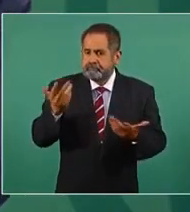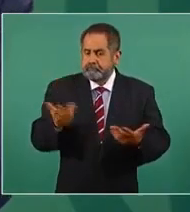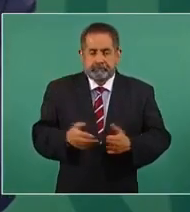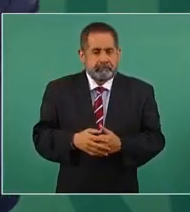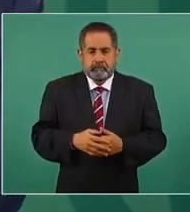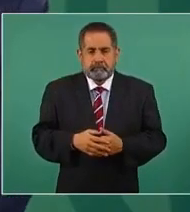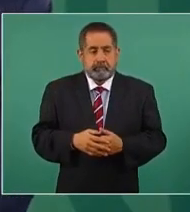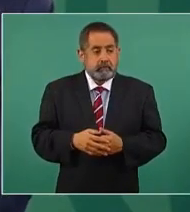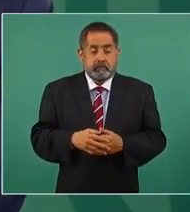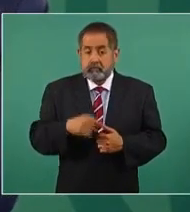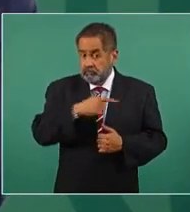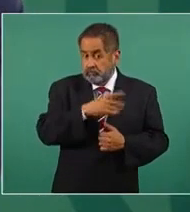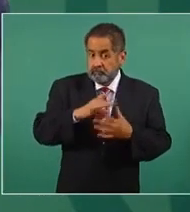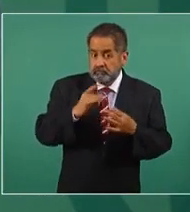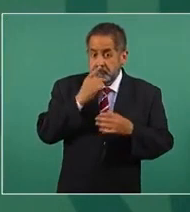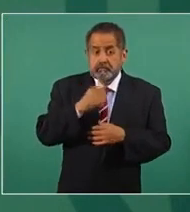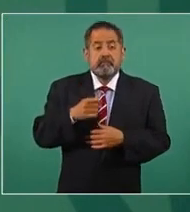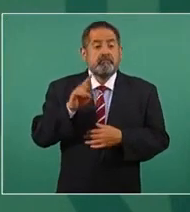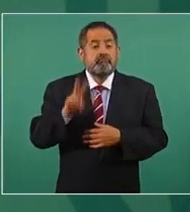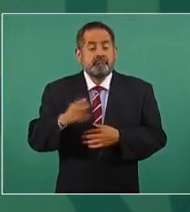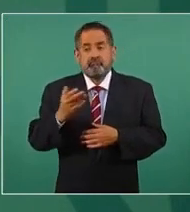que se sobornó